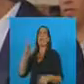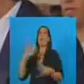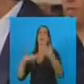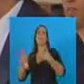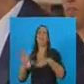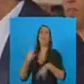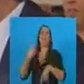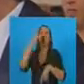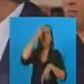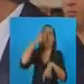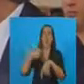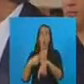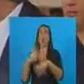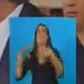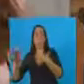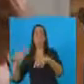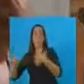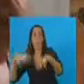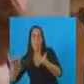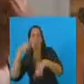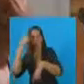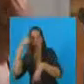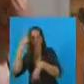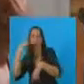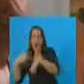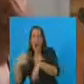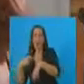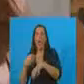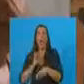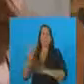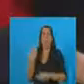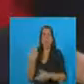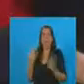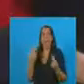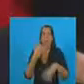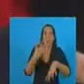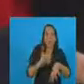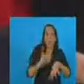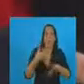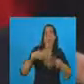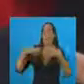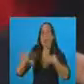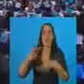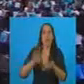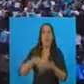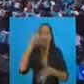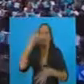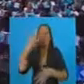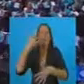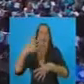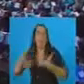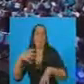media. El año pasado hicimos trasplante cada 5 horas y media en la República Argentina. Esto